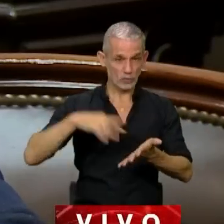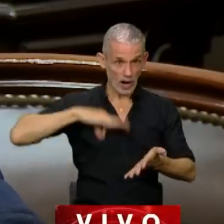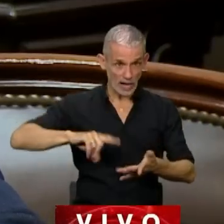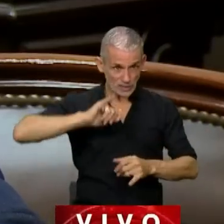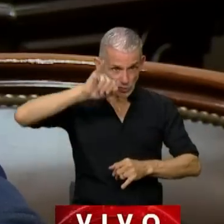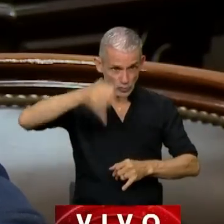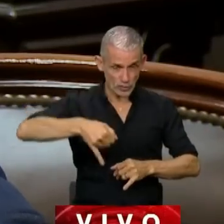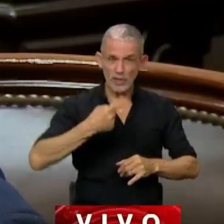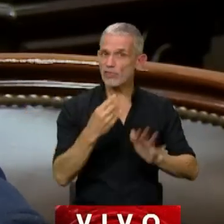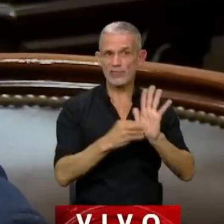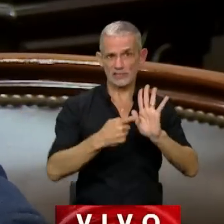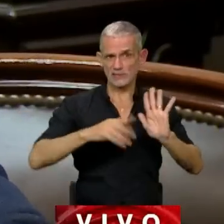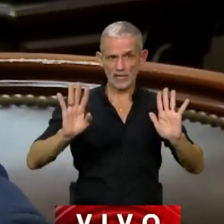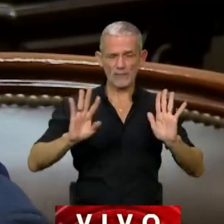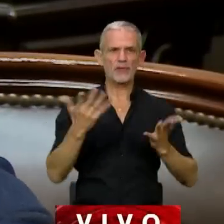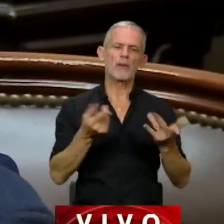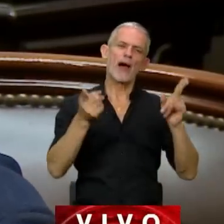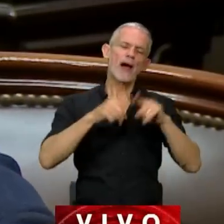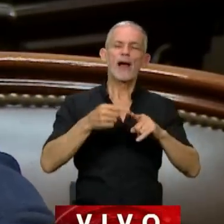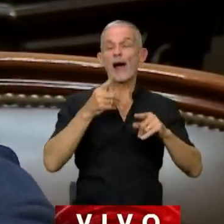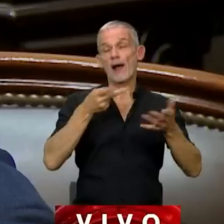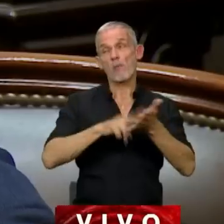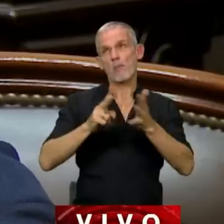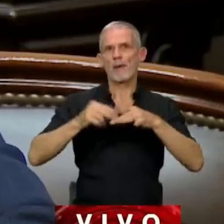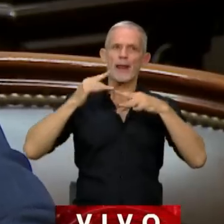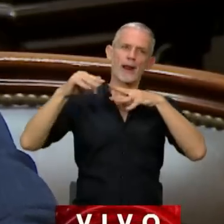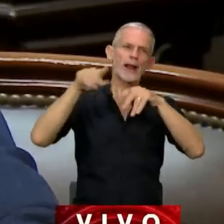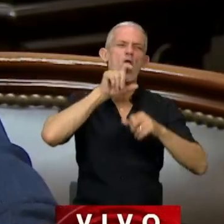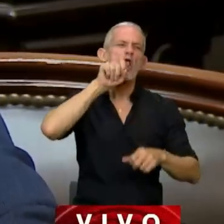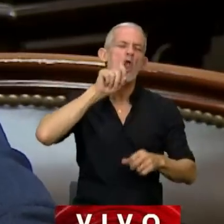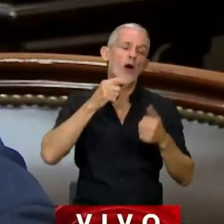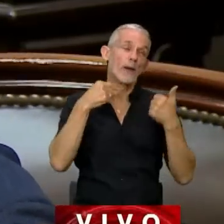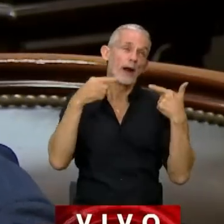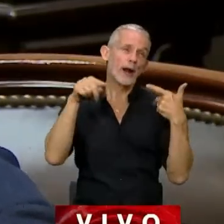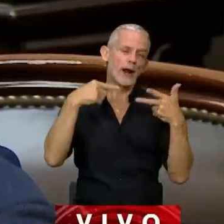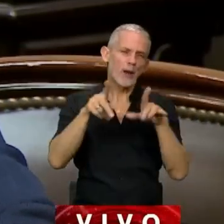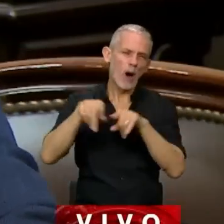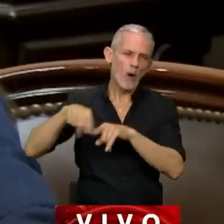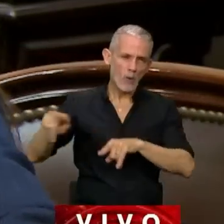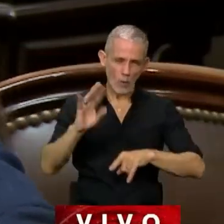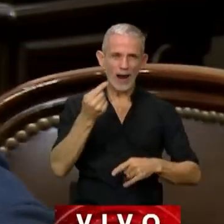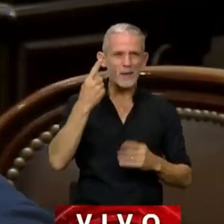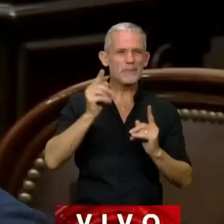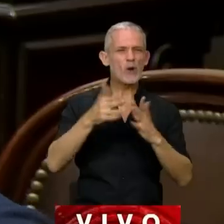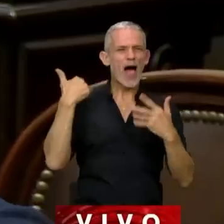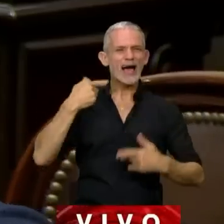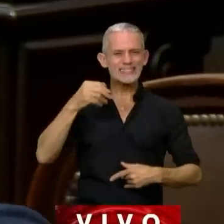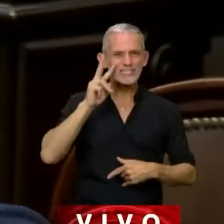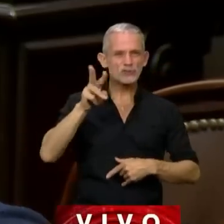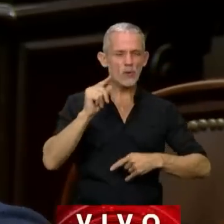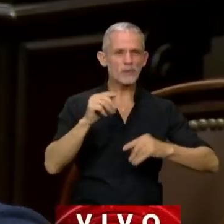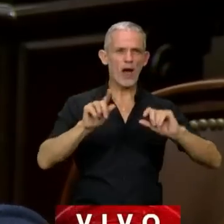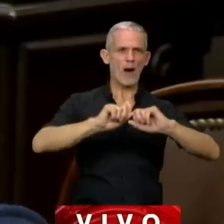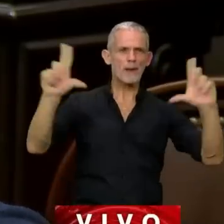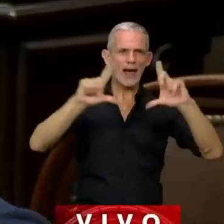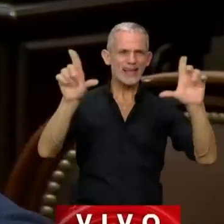ganancias. Digo para que no se repitan como loros algunas inexactitudes, como aquella que vi en el día de ayer en una